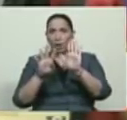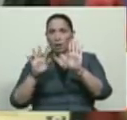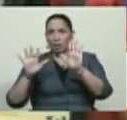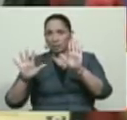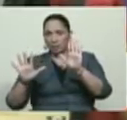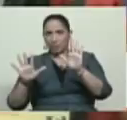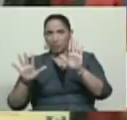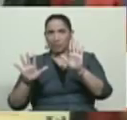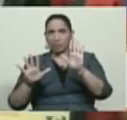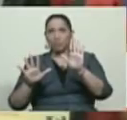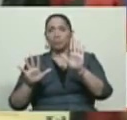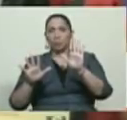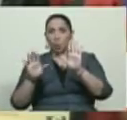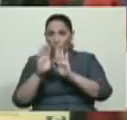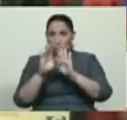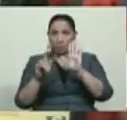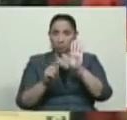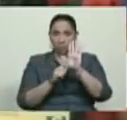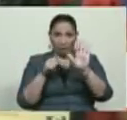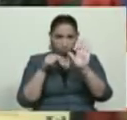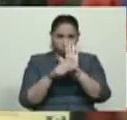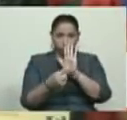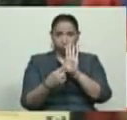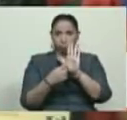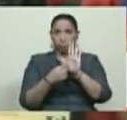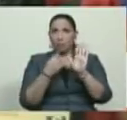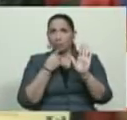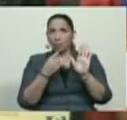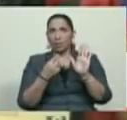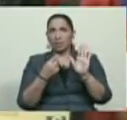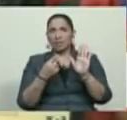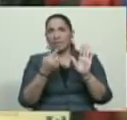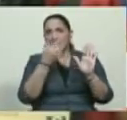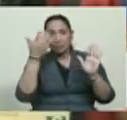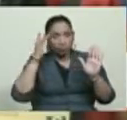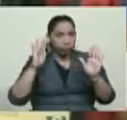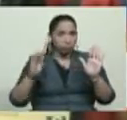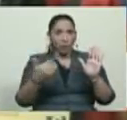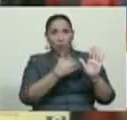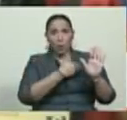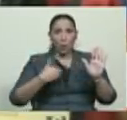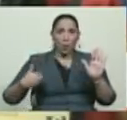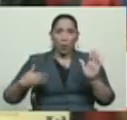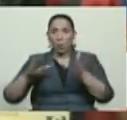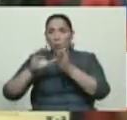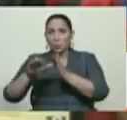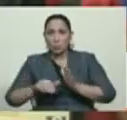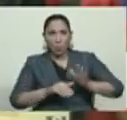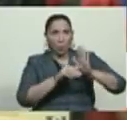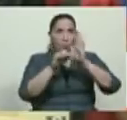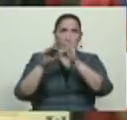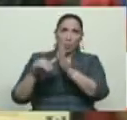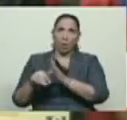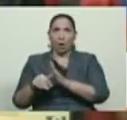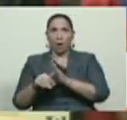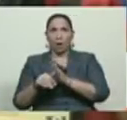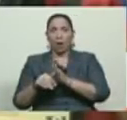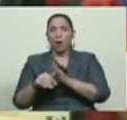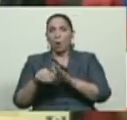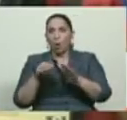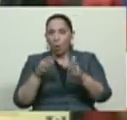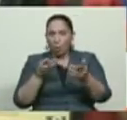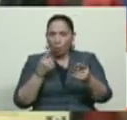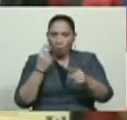15 constitucionales, al pretender usurpar la competencia del presidente de la República en cuanto a dirigir